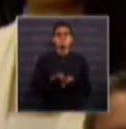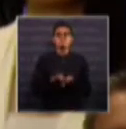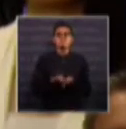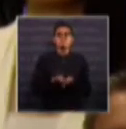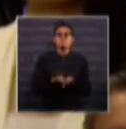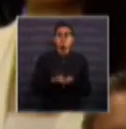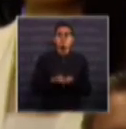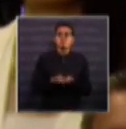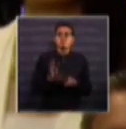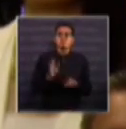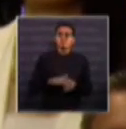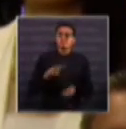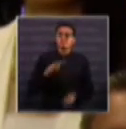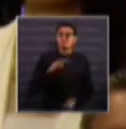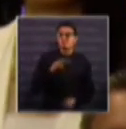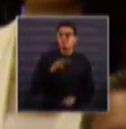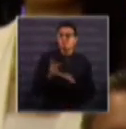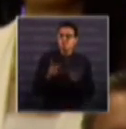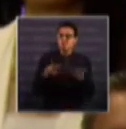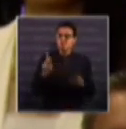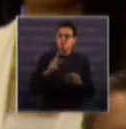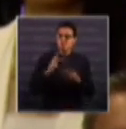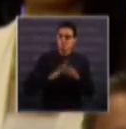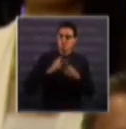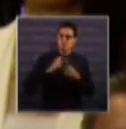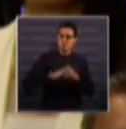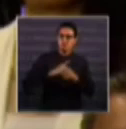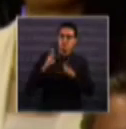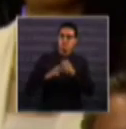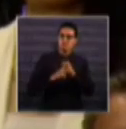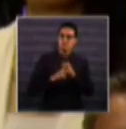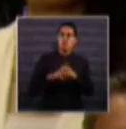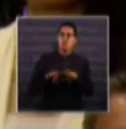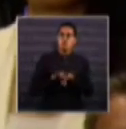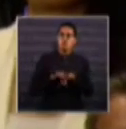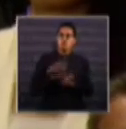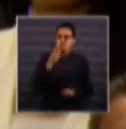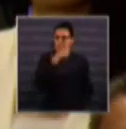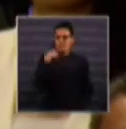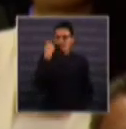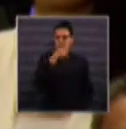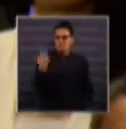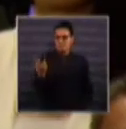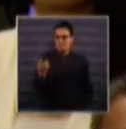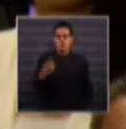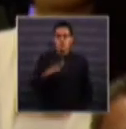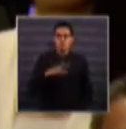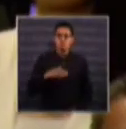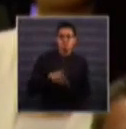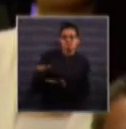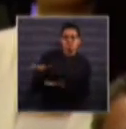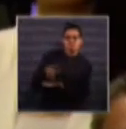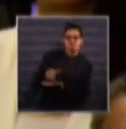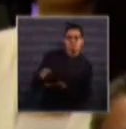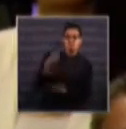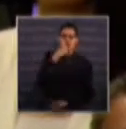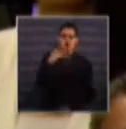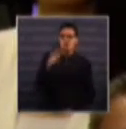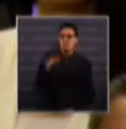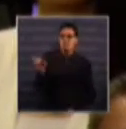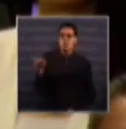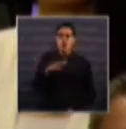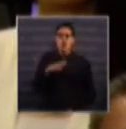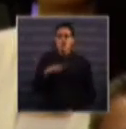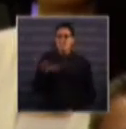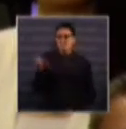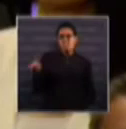llama? Yo... Sí, Bataglia, Giovanna, sí, Bataglia, Giovanna Bataglia, que es la directora del Centro Loyola. El Centro Loyola, exactamente. Que ella fue una de